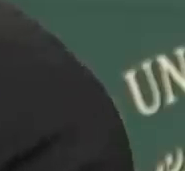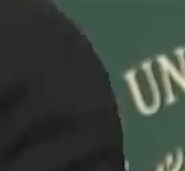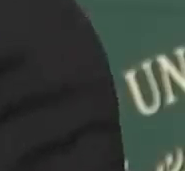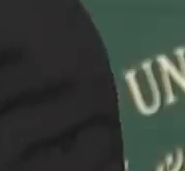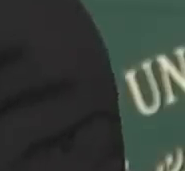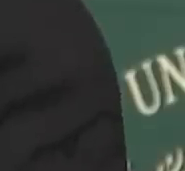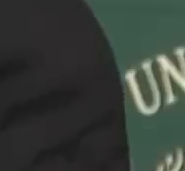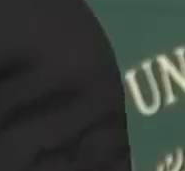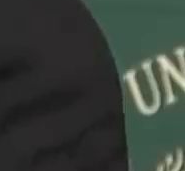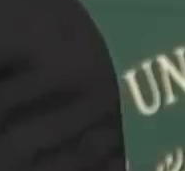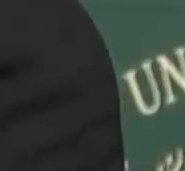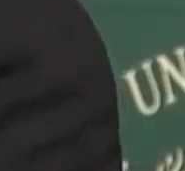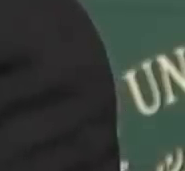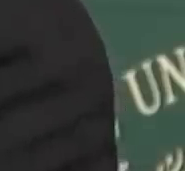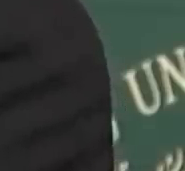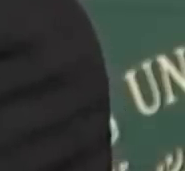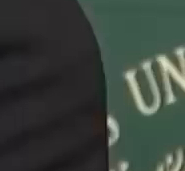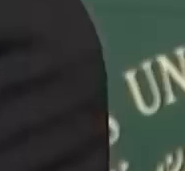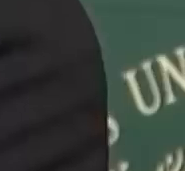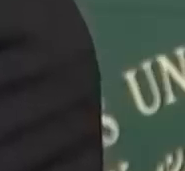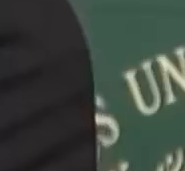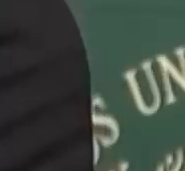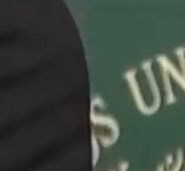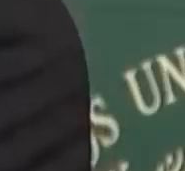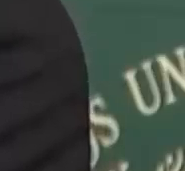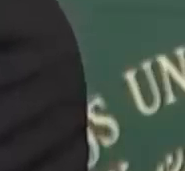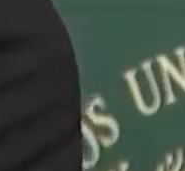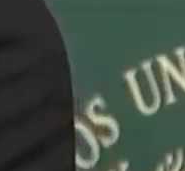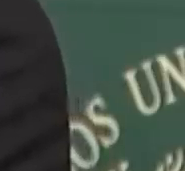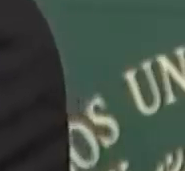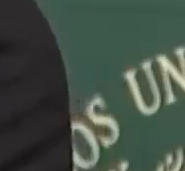porque no tenemos